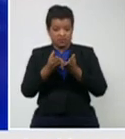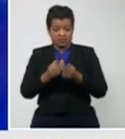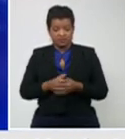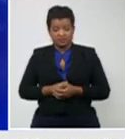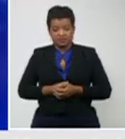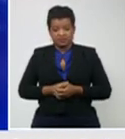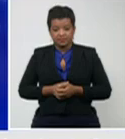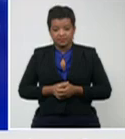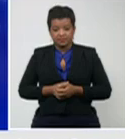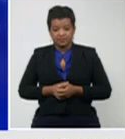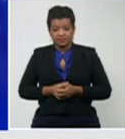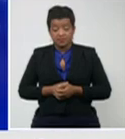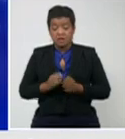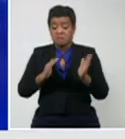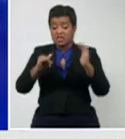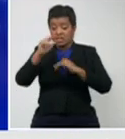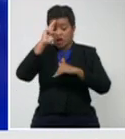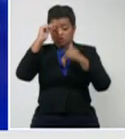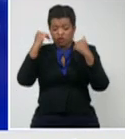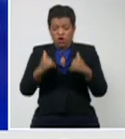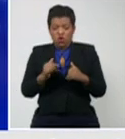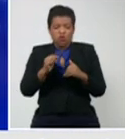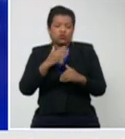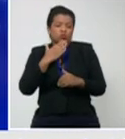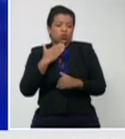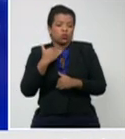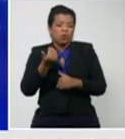tomen medidas más estrictas con el fin de bajar la